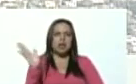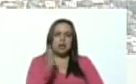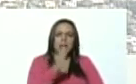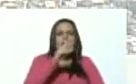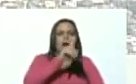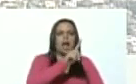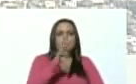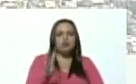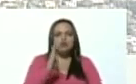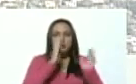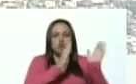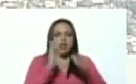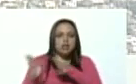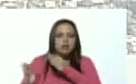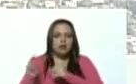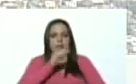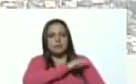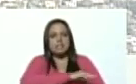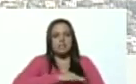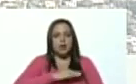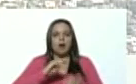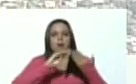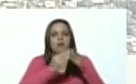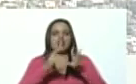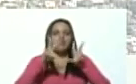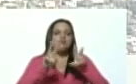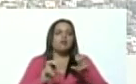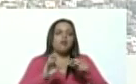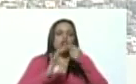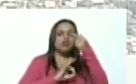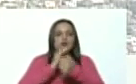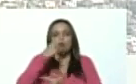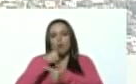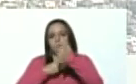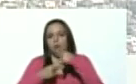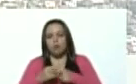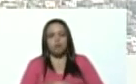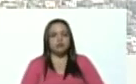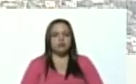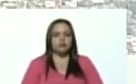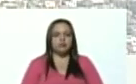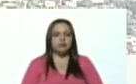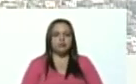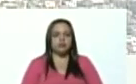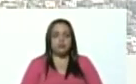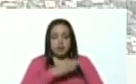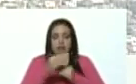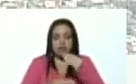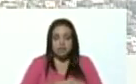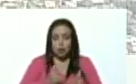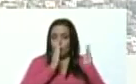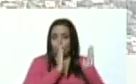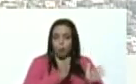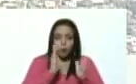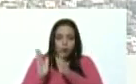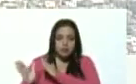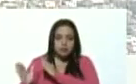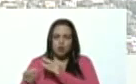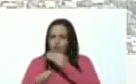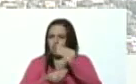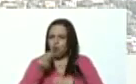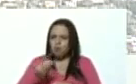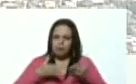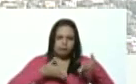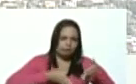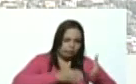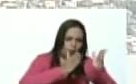2013-2014 organizamos la gran misión Barrio Nuevo, Barrio Tricolor, a través de corredores, los corredores.